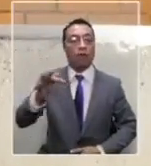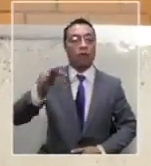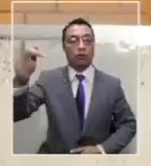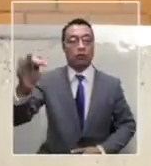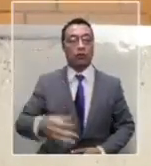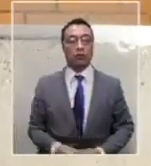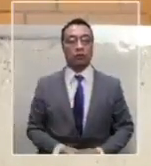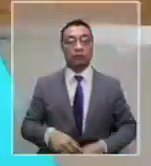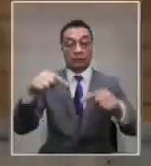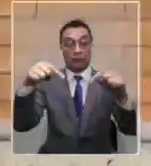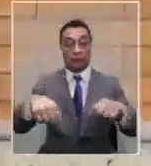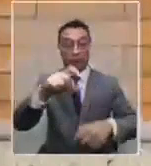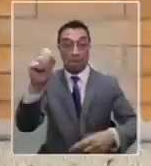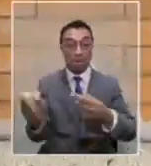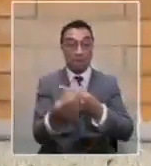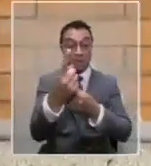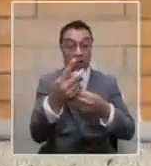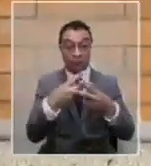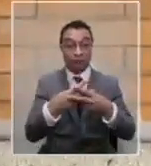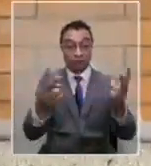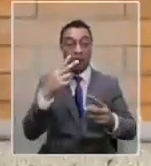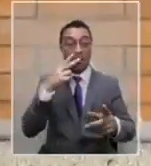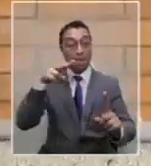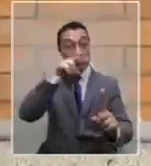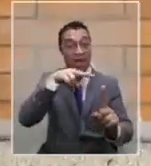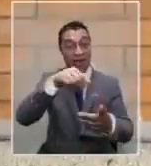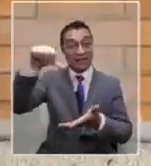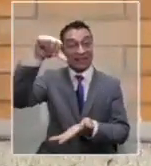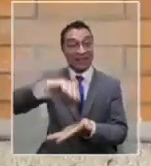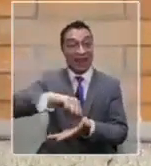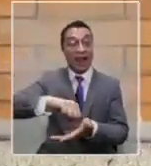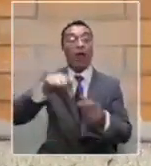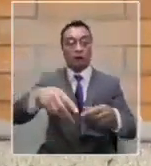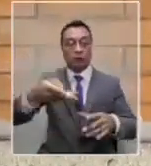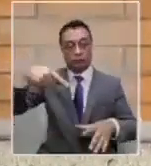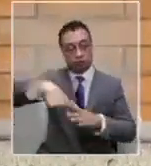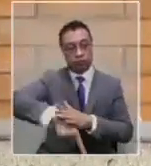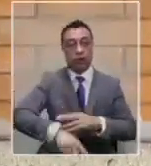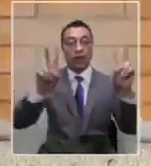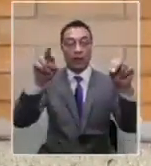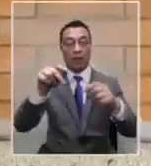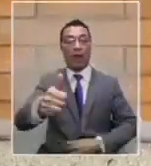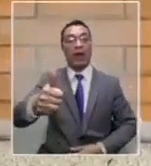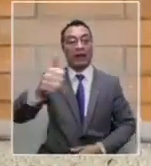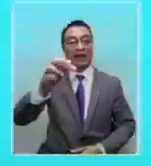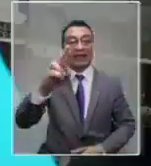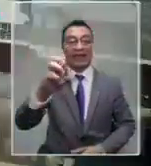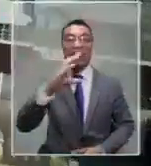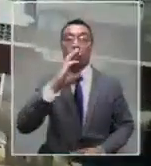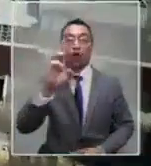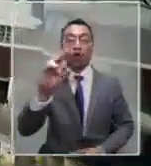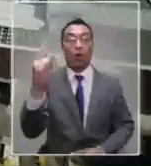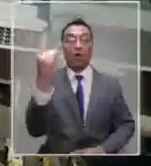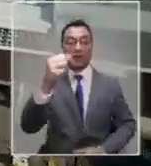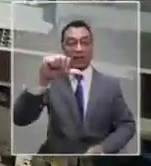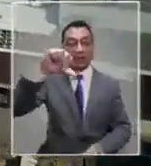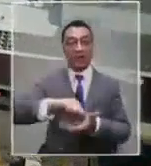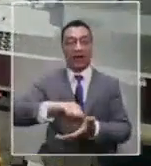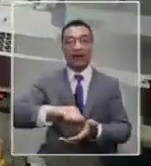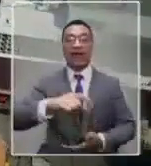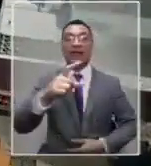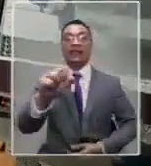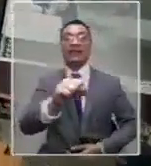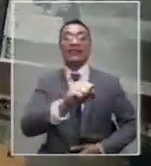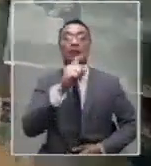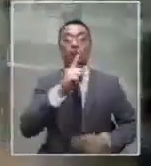compromiso del futuro. En este primer capítulo de Mirada Central profundizaremos acerca de este tema con el rector de la Universidad